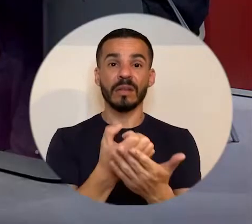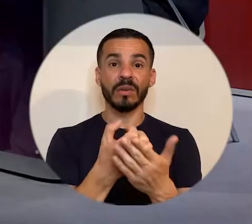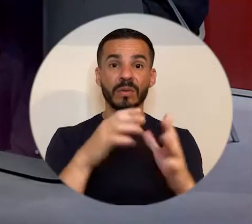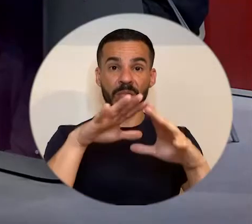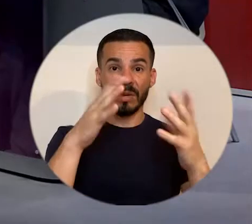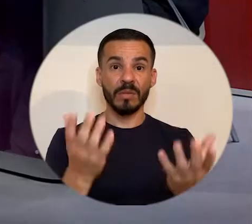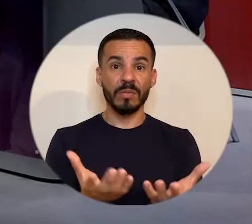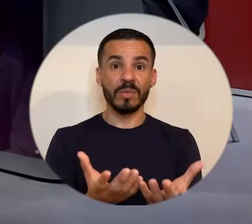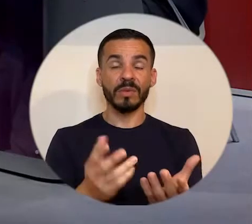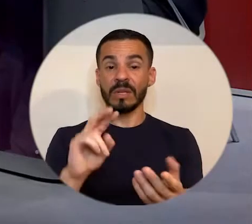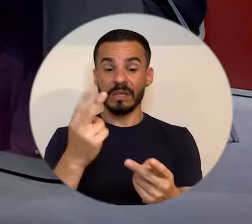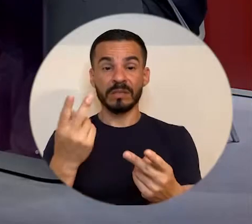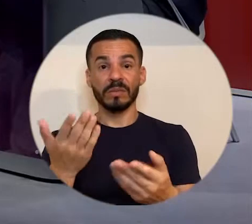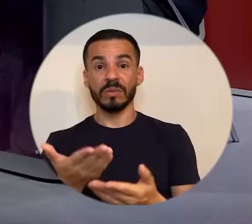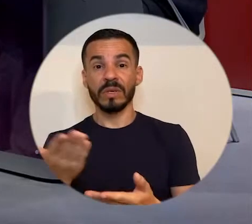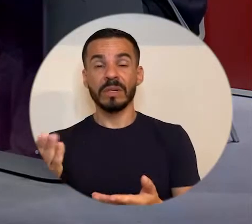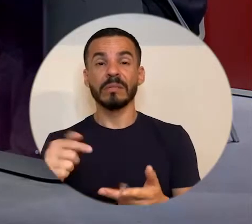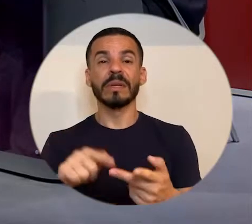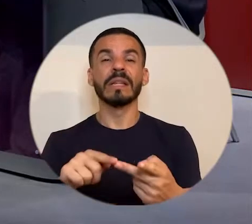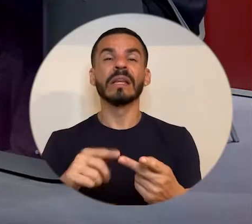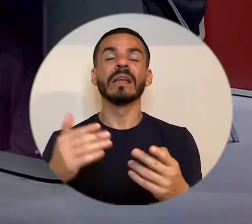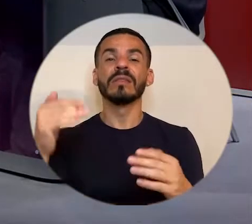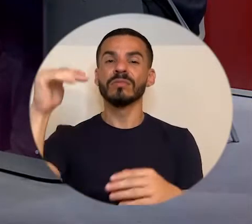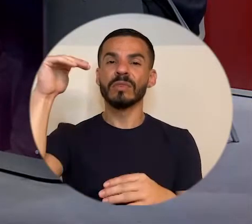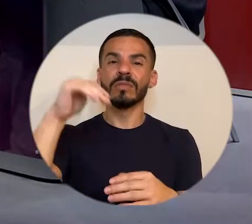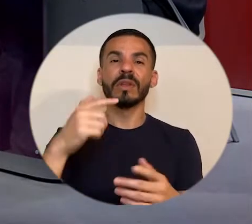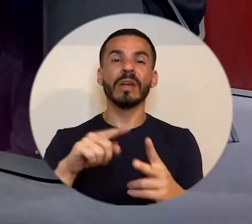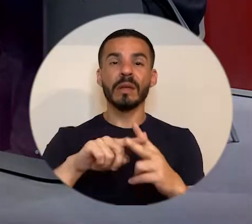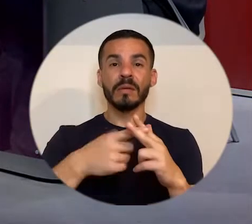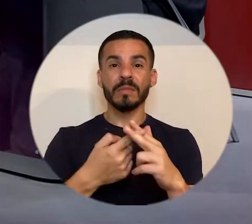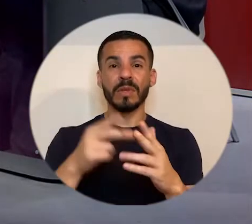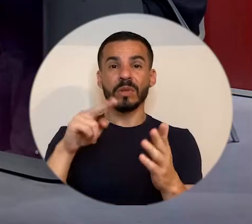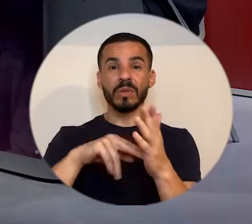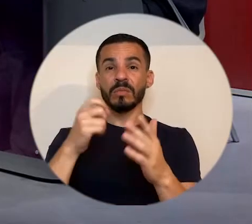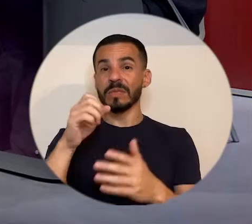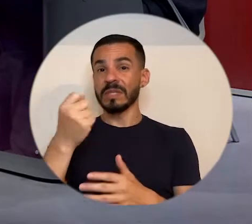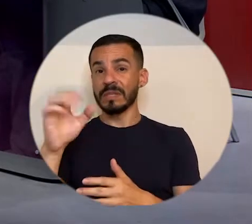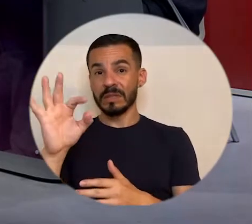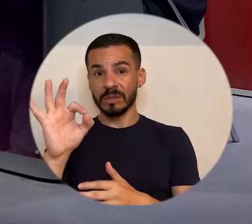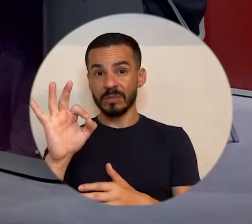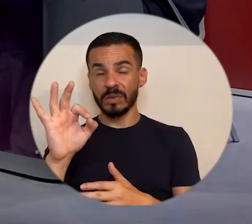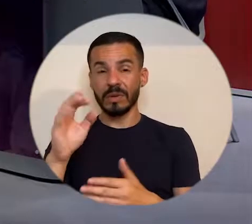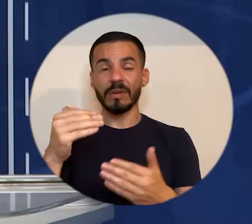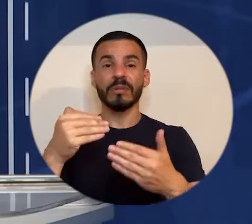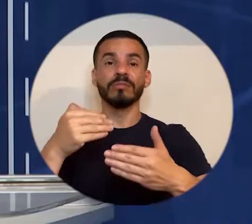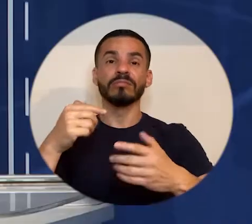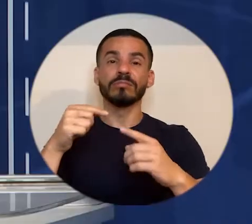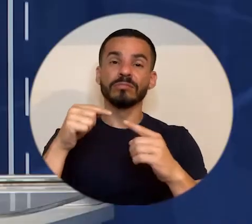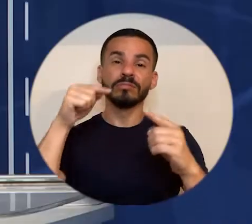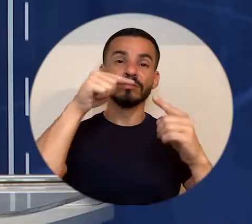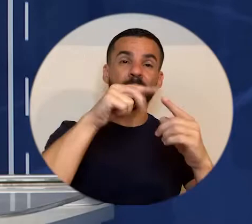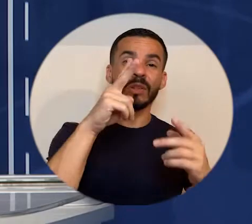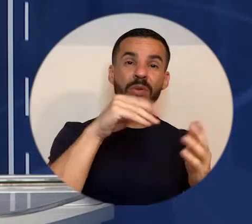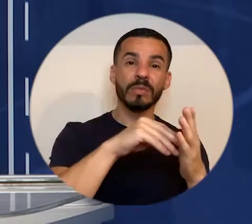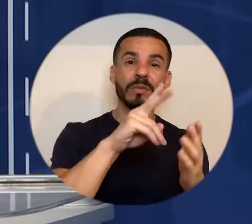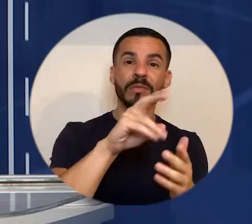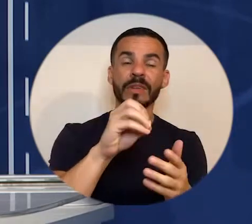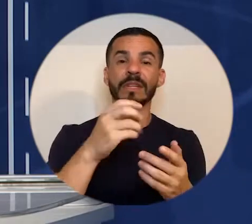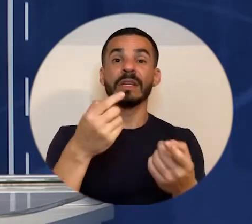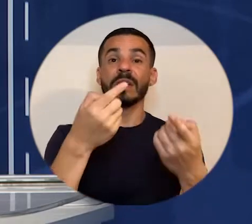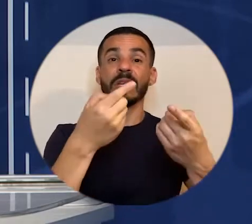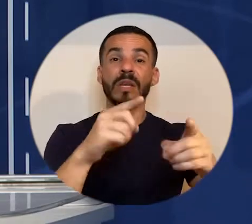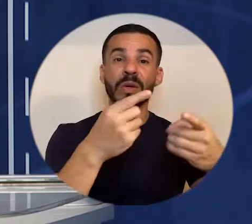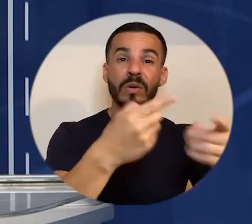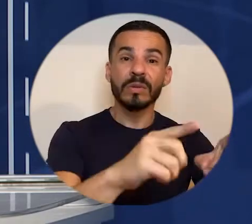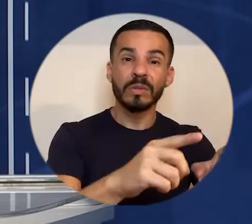en el caso de la economía mundial, para pasar al segundo elemento, es una recesión que comienza en el 2019, se prolonga en el 20